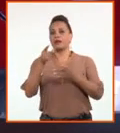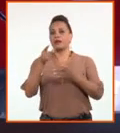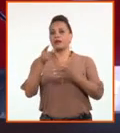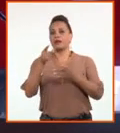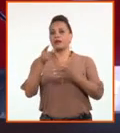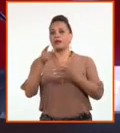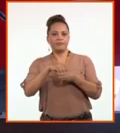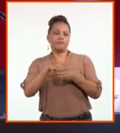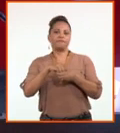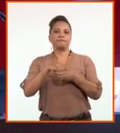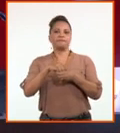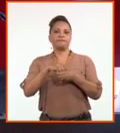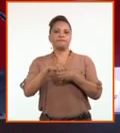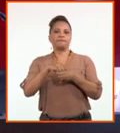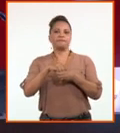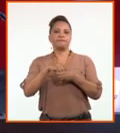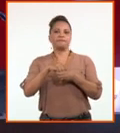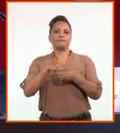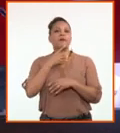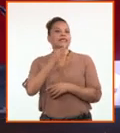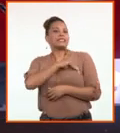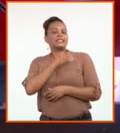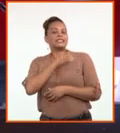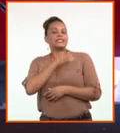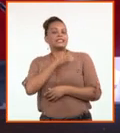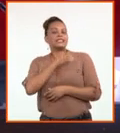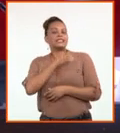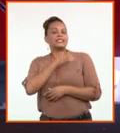Y no tenemos otra manera que sentirnos muy orgullosos